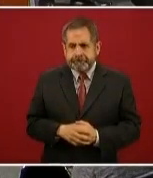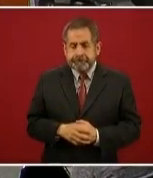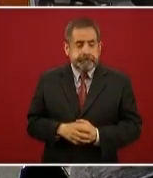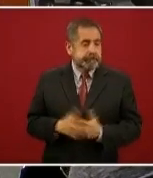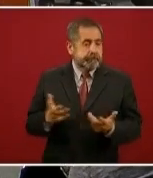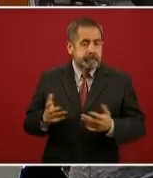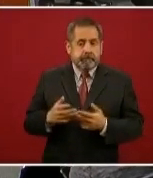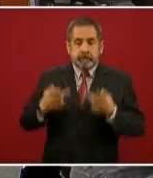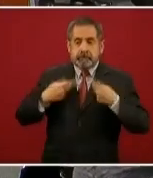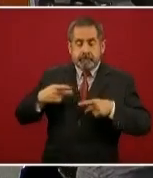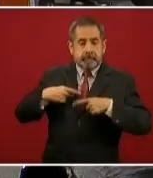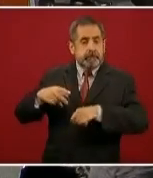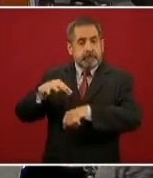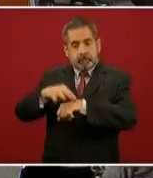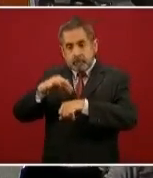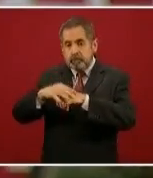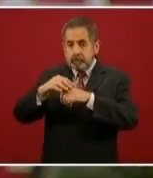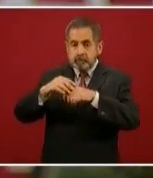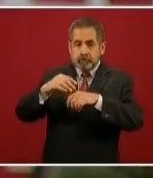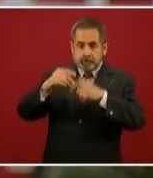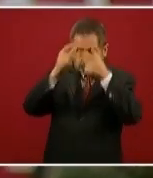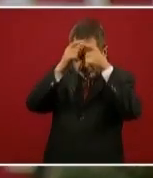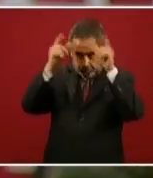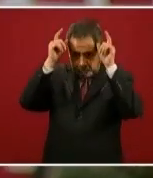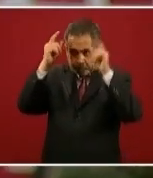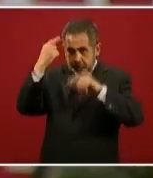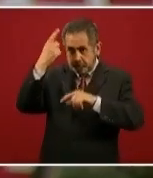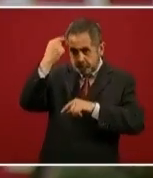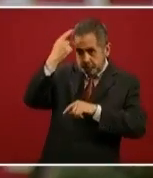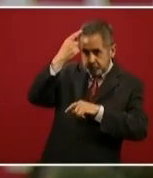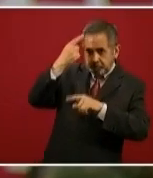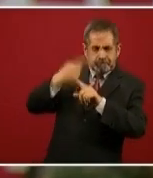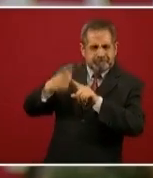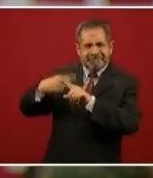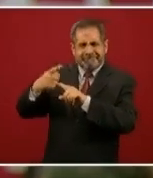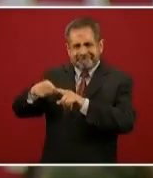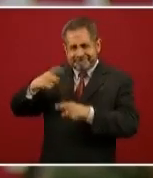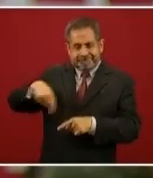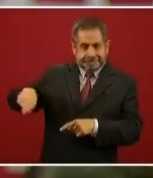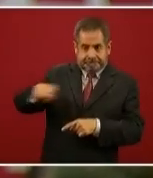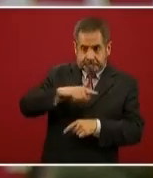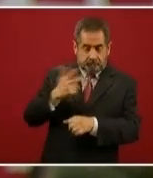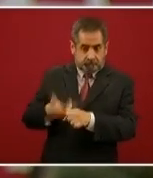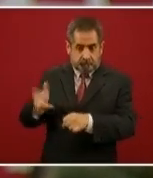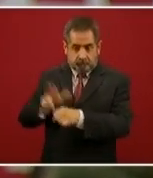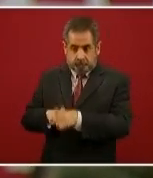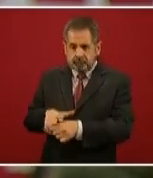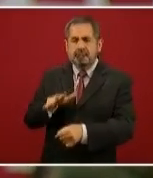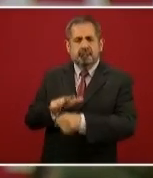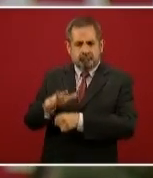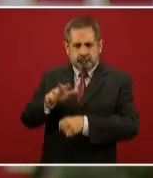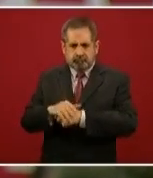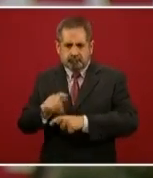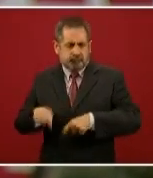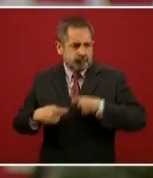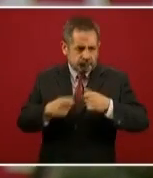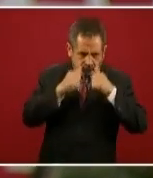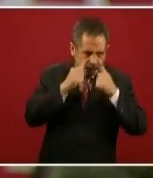del personal médico y de enfermería y de todo el recurso humano del ámbito de la salud